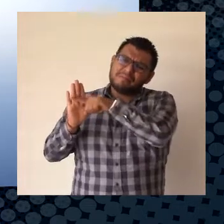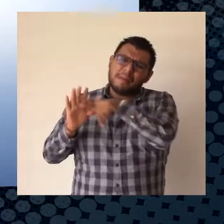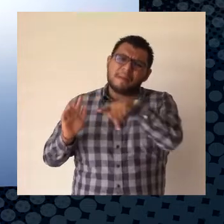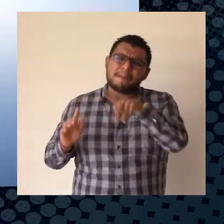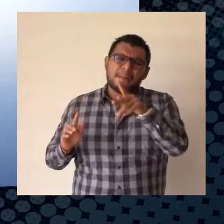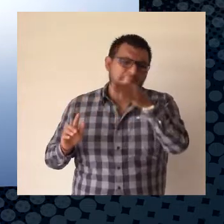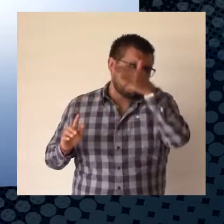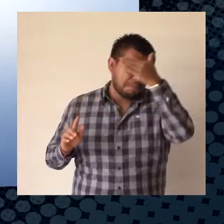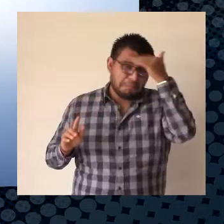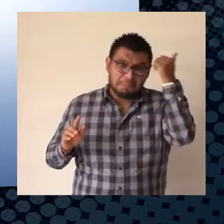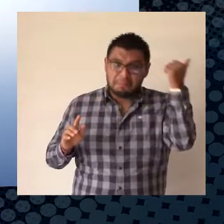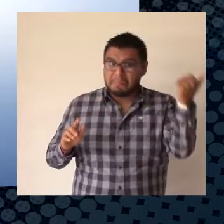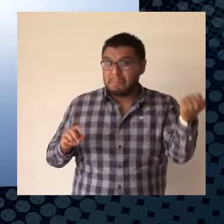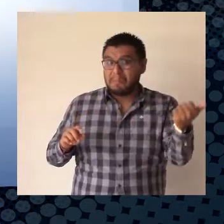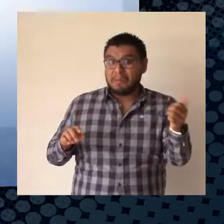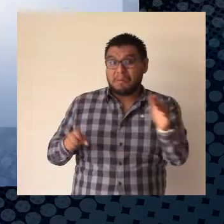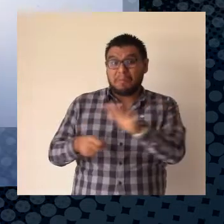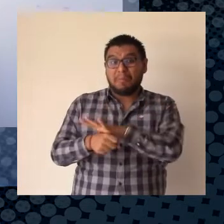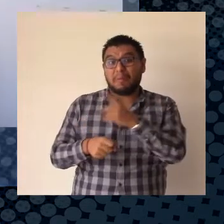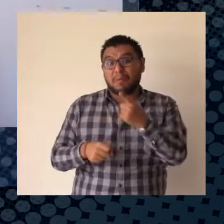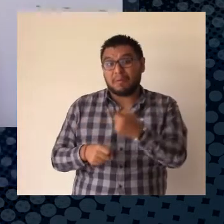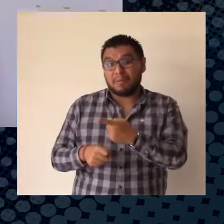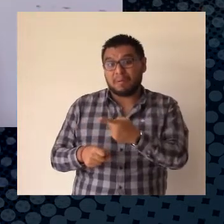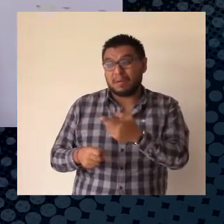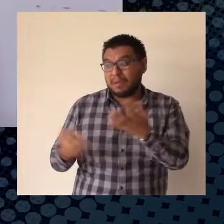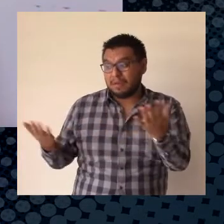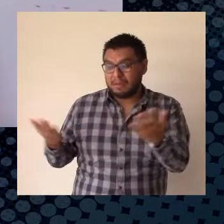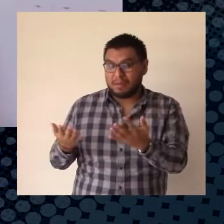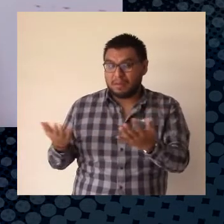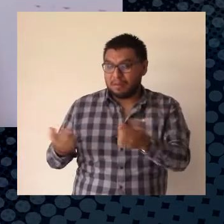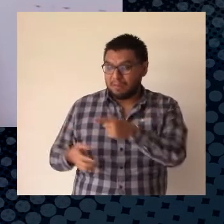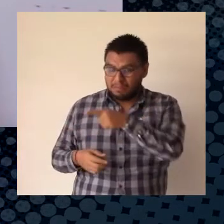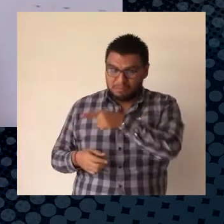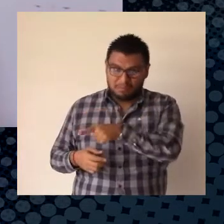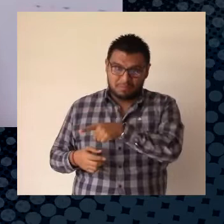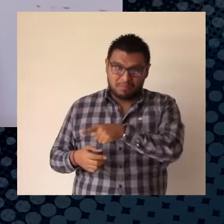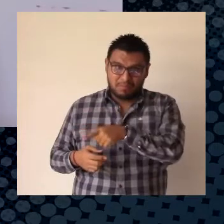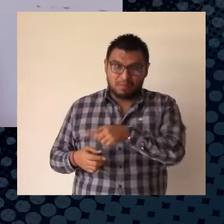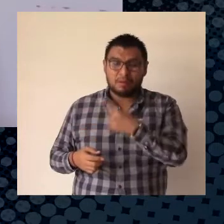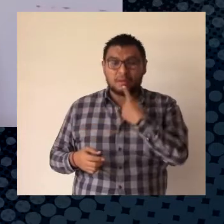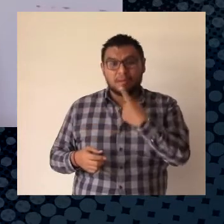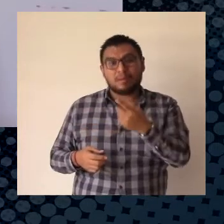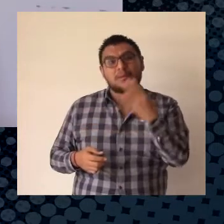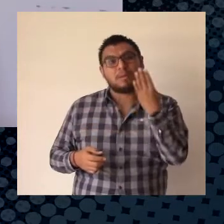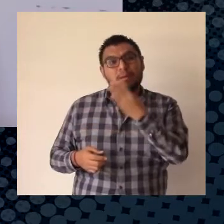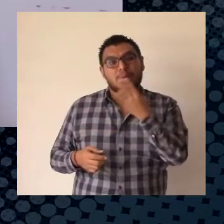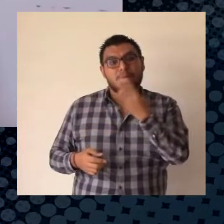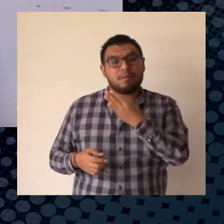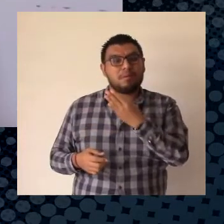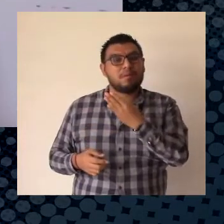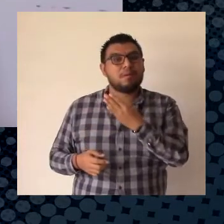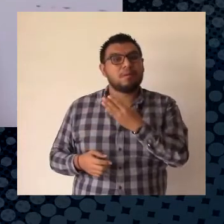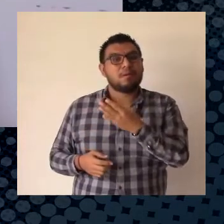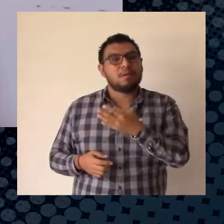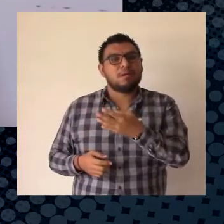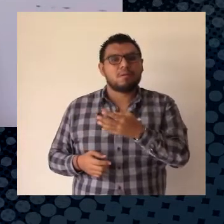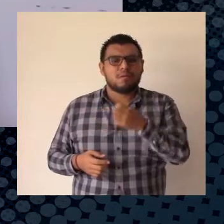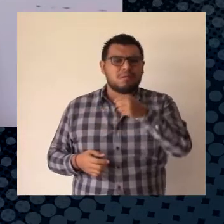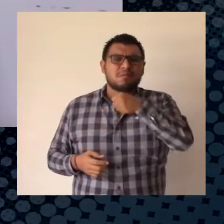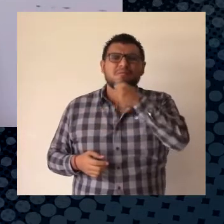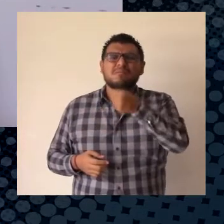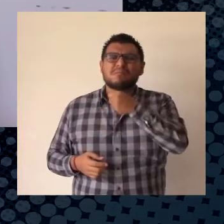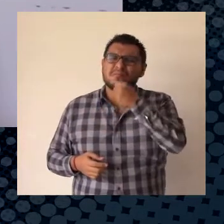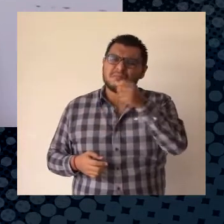sé exactamente qué causó esa acción. Por eso dice Santiago, no